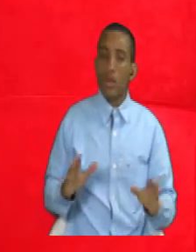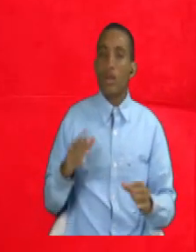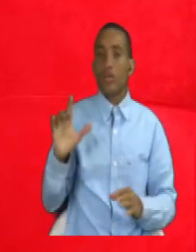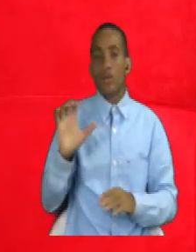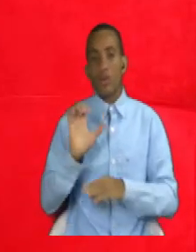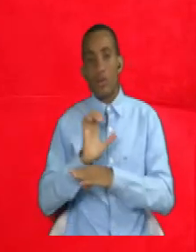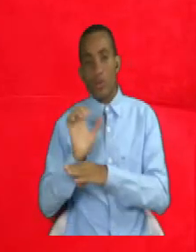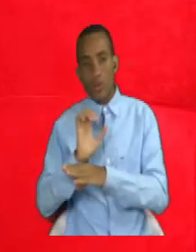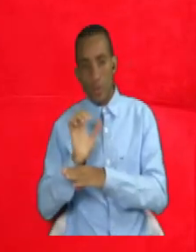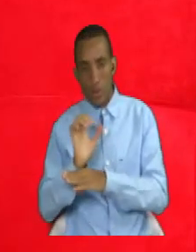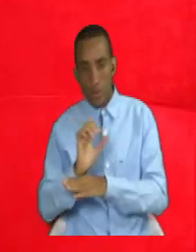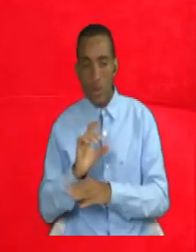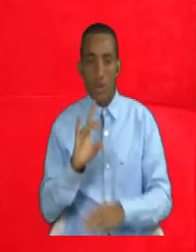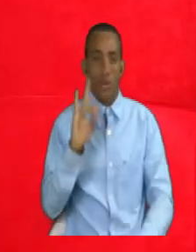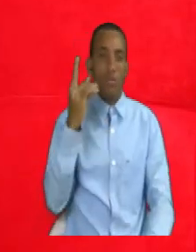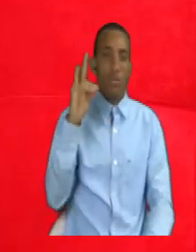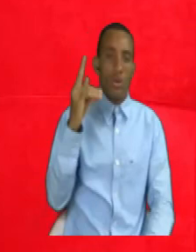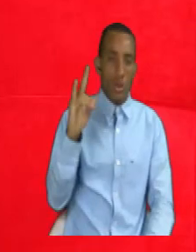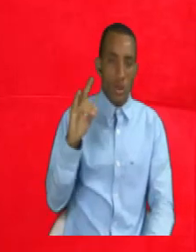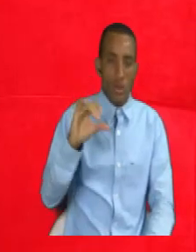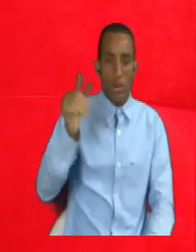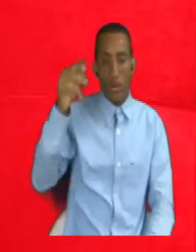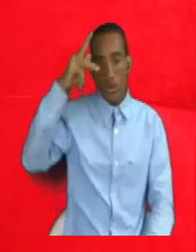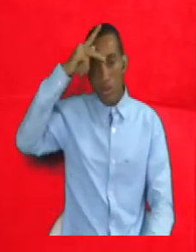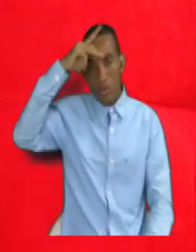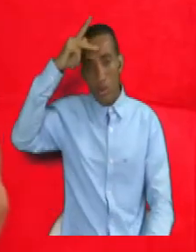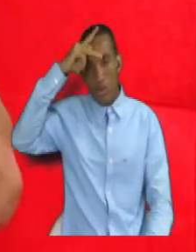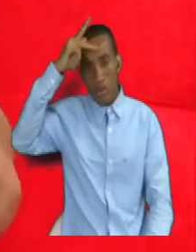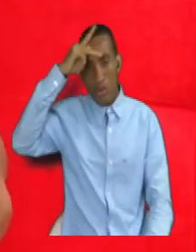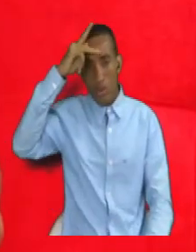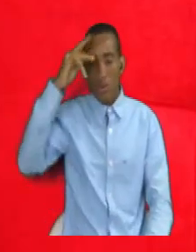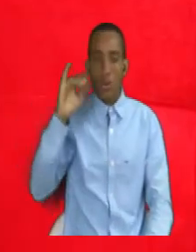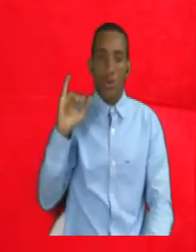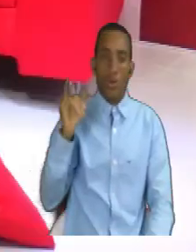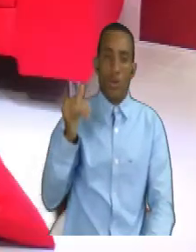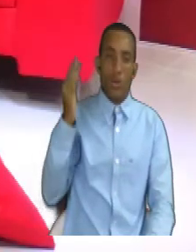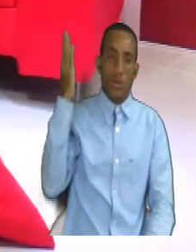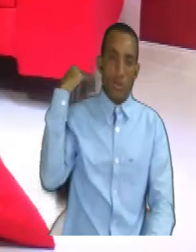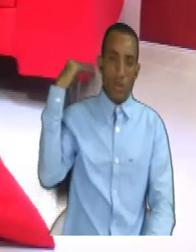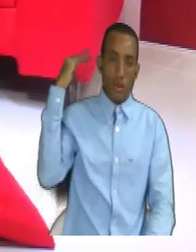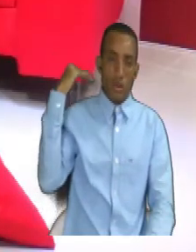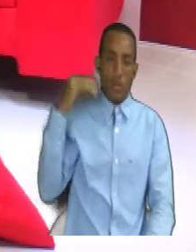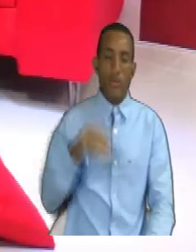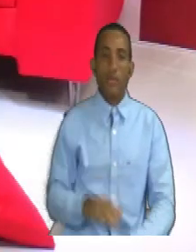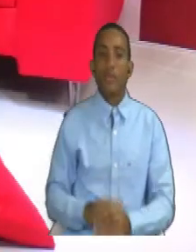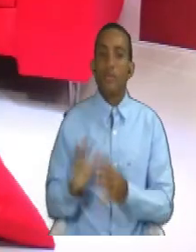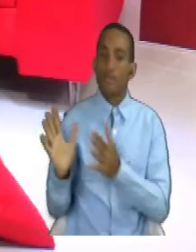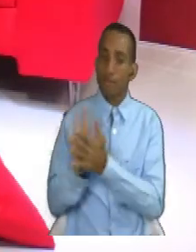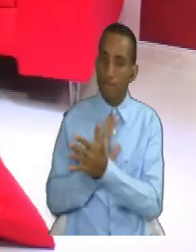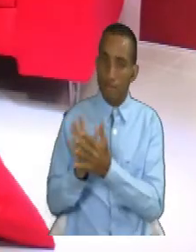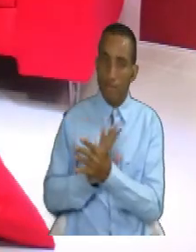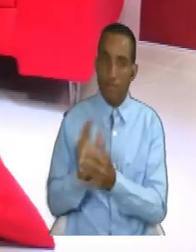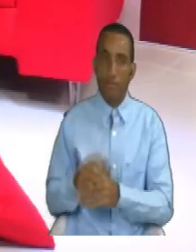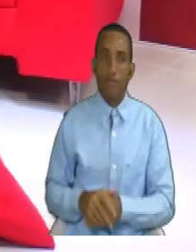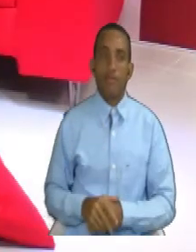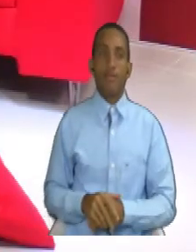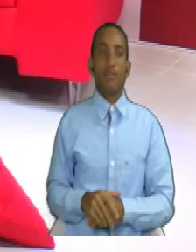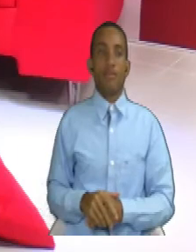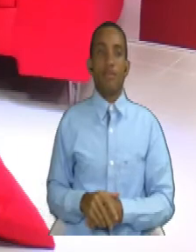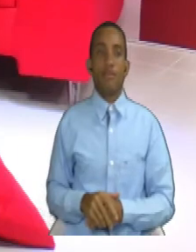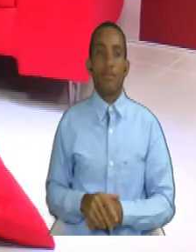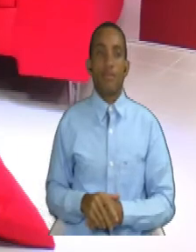en Bolivia y en Perú. El jueves pasado, precisamente, Marlo nos estuvo contando algo de eso. Sí, sí, claro. Ah,